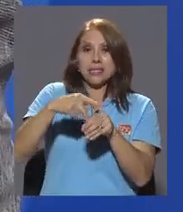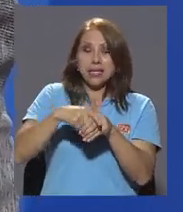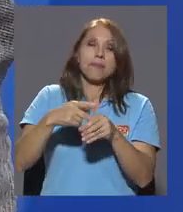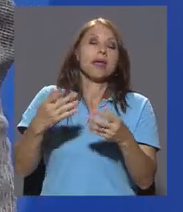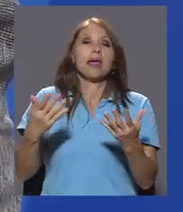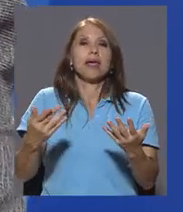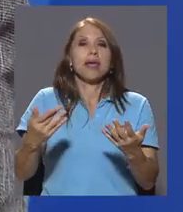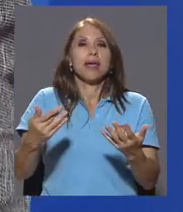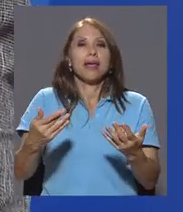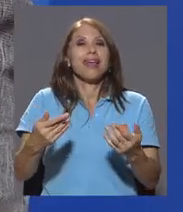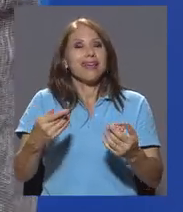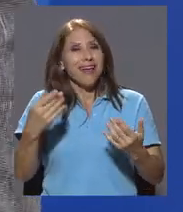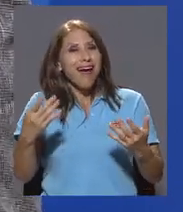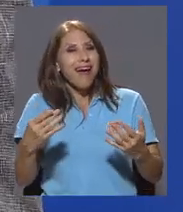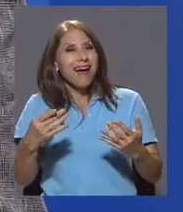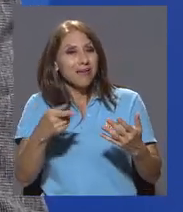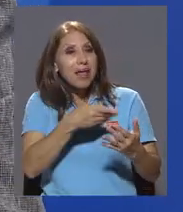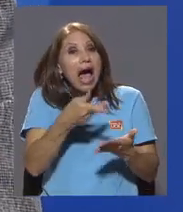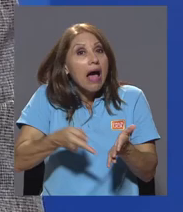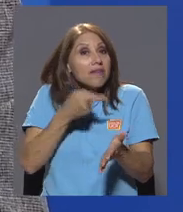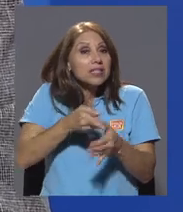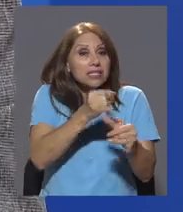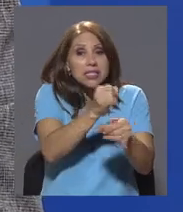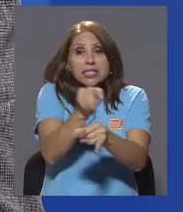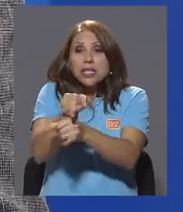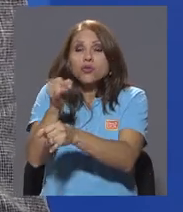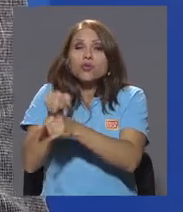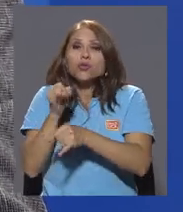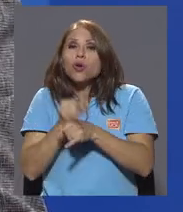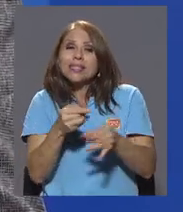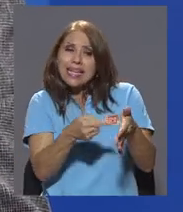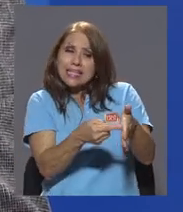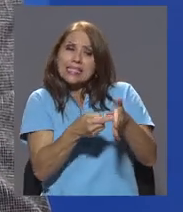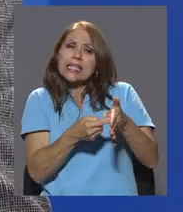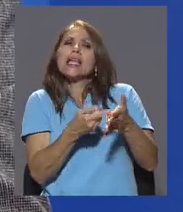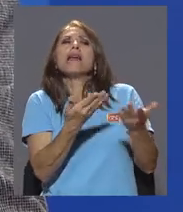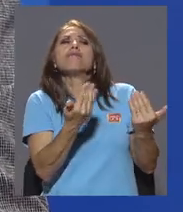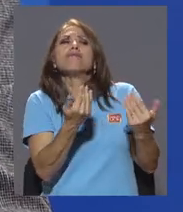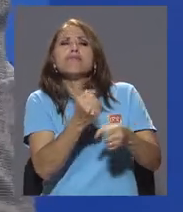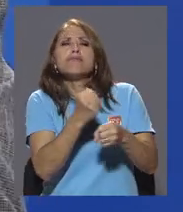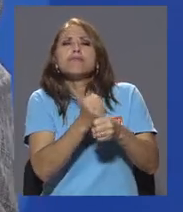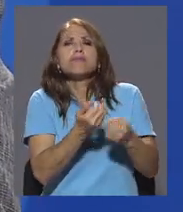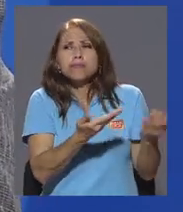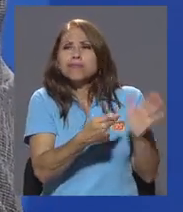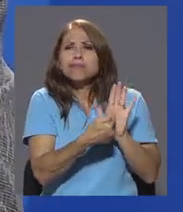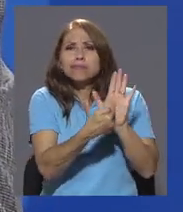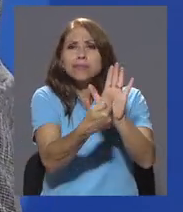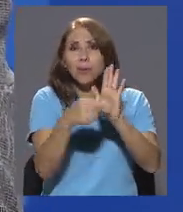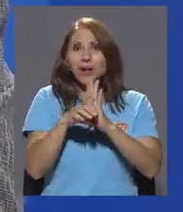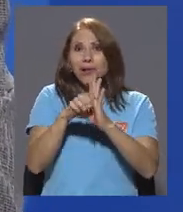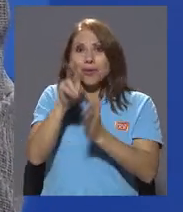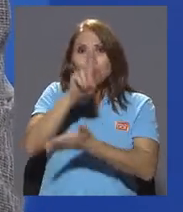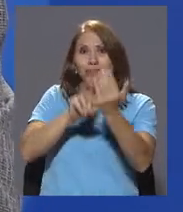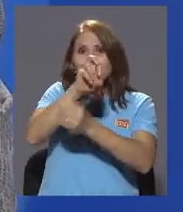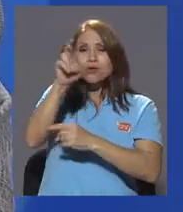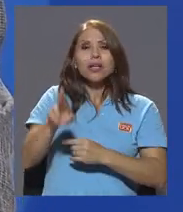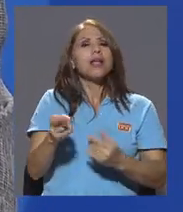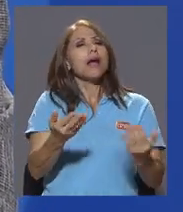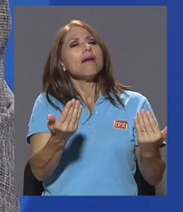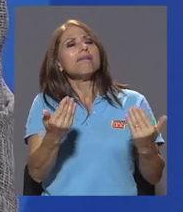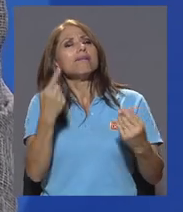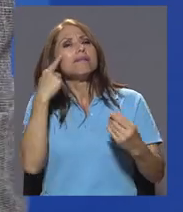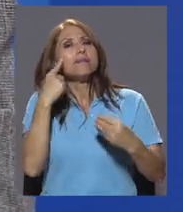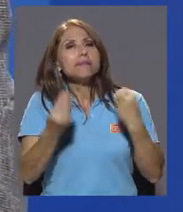nos exige a las instituciones como la universidad de costa rica en muchas veces se nos exige desde puntos de vista que no están bien informados